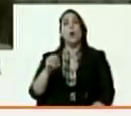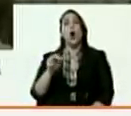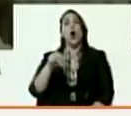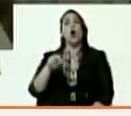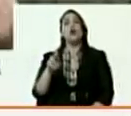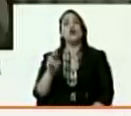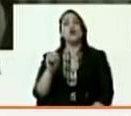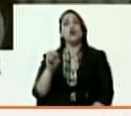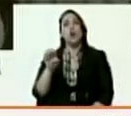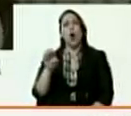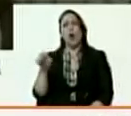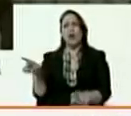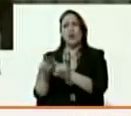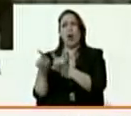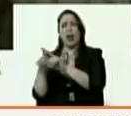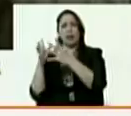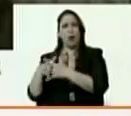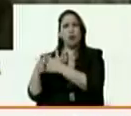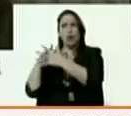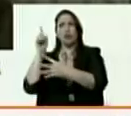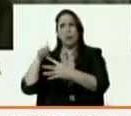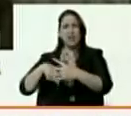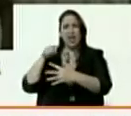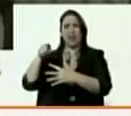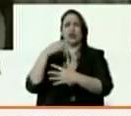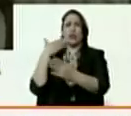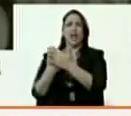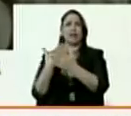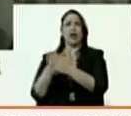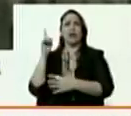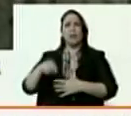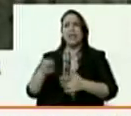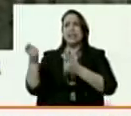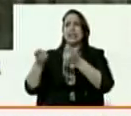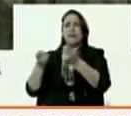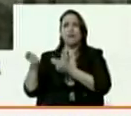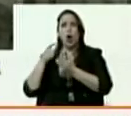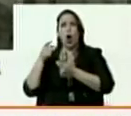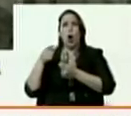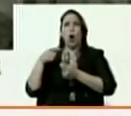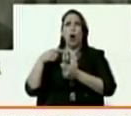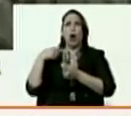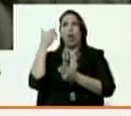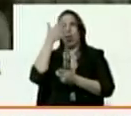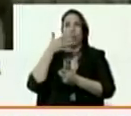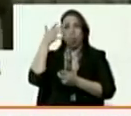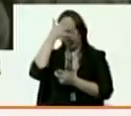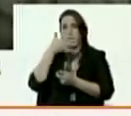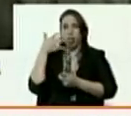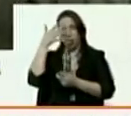que, además de ello, bueno, sirvió para lavarle la cara al imperio en el